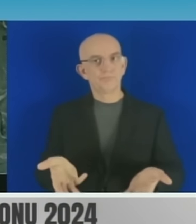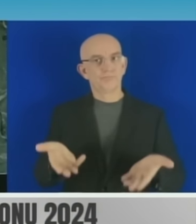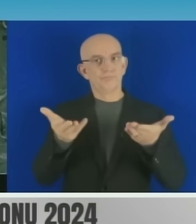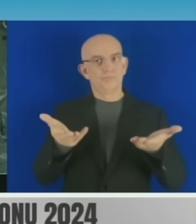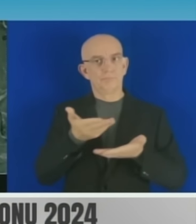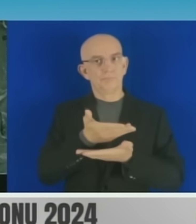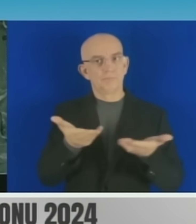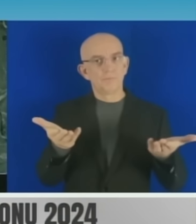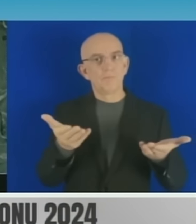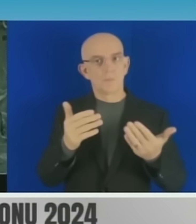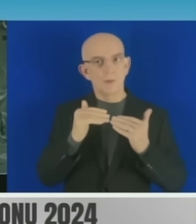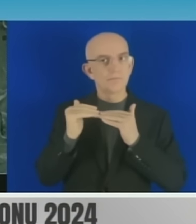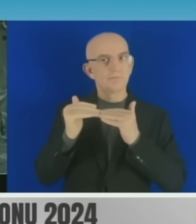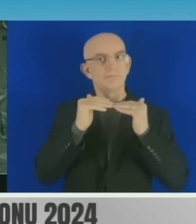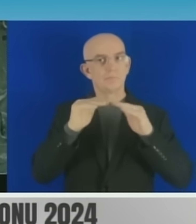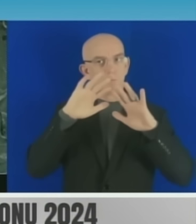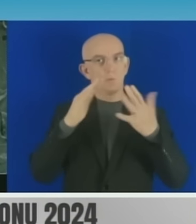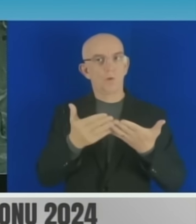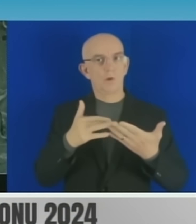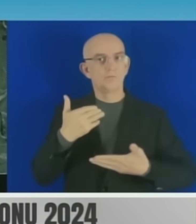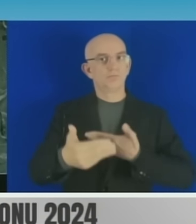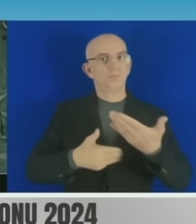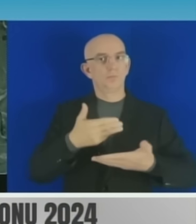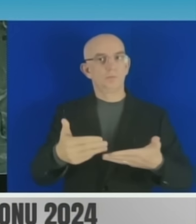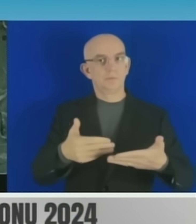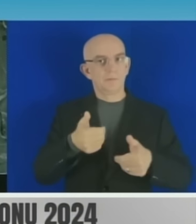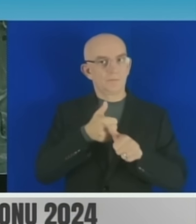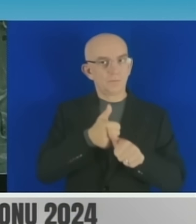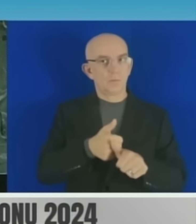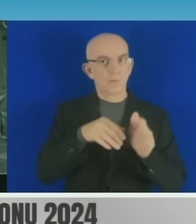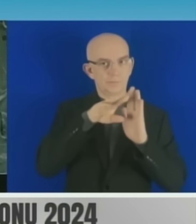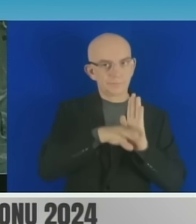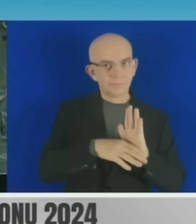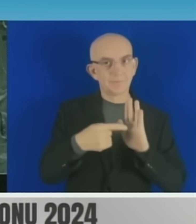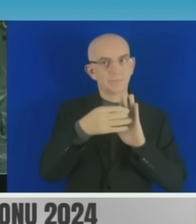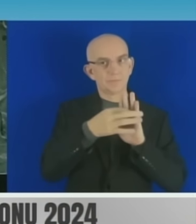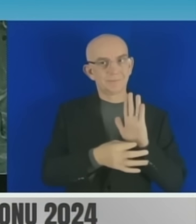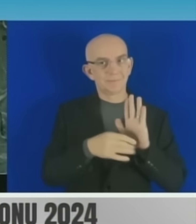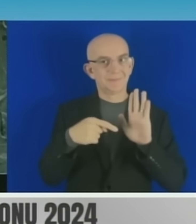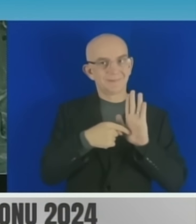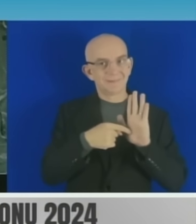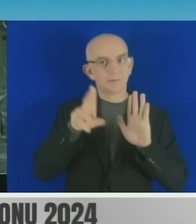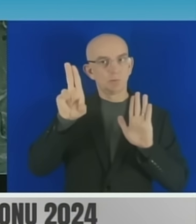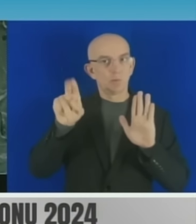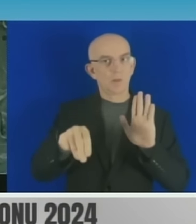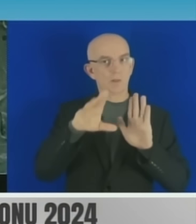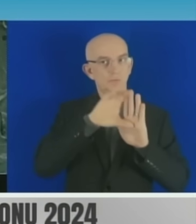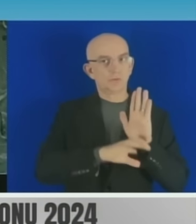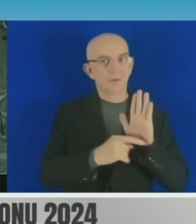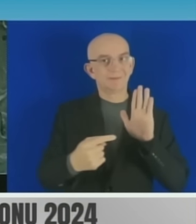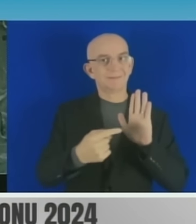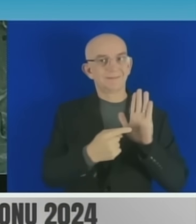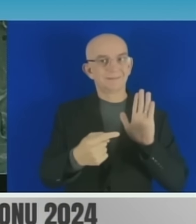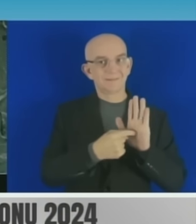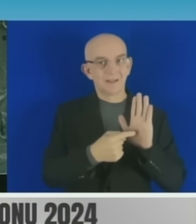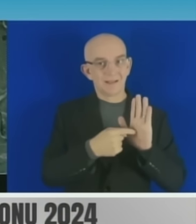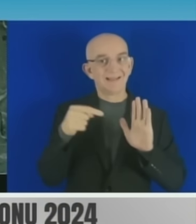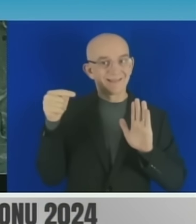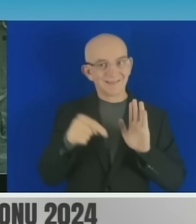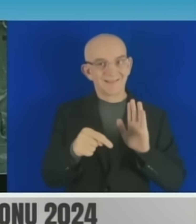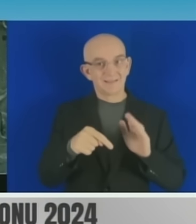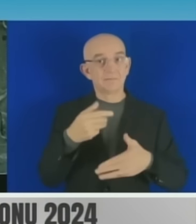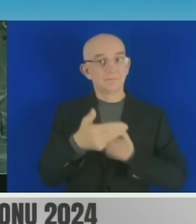la Carta de Naciones Unidas. Solo la consolidación de las relaciones de amistad y cooperación entre los Estados garantizará la paz, la seguridad,